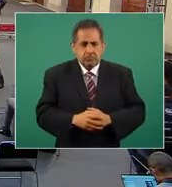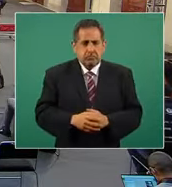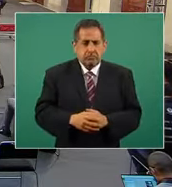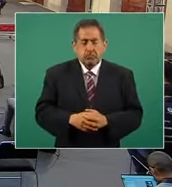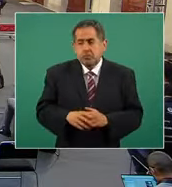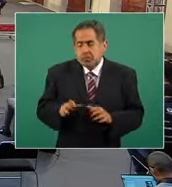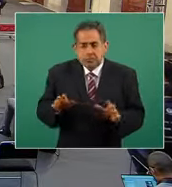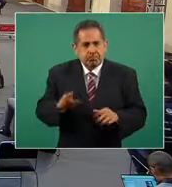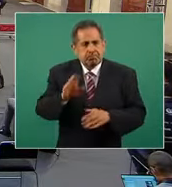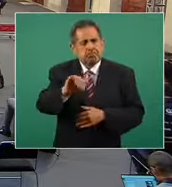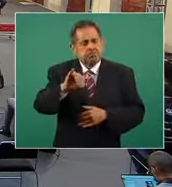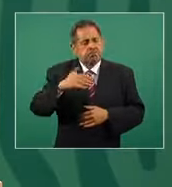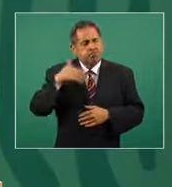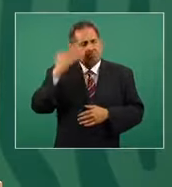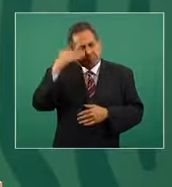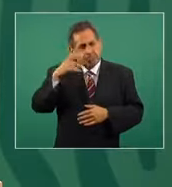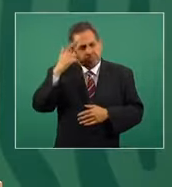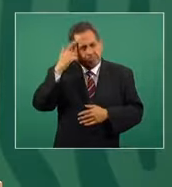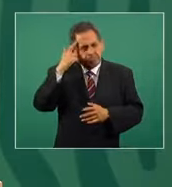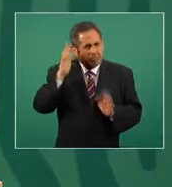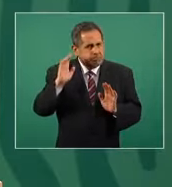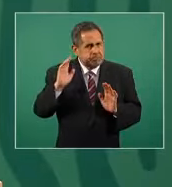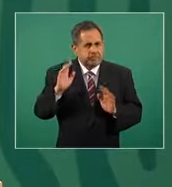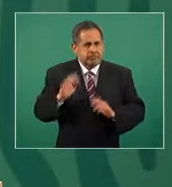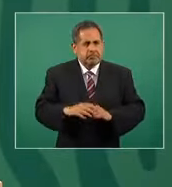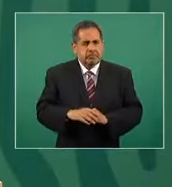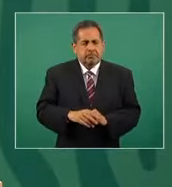tengo entendido que